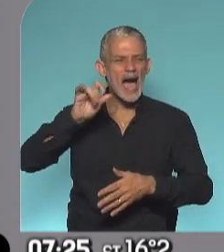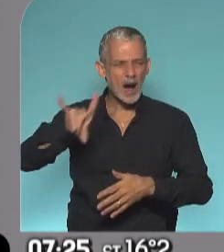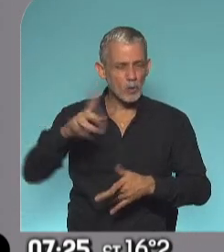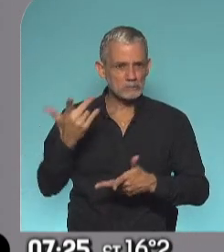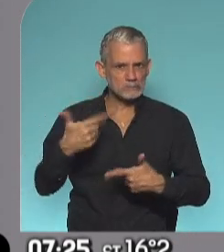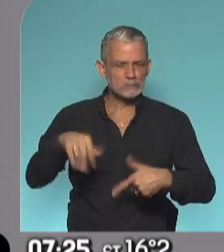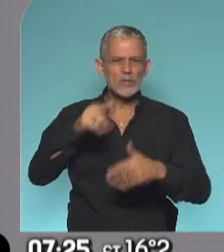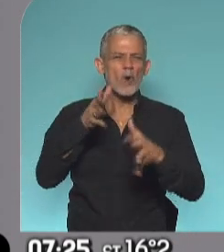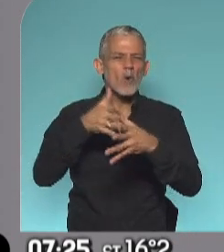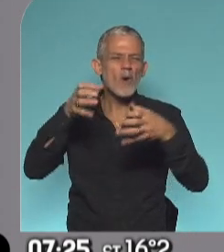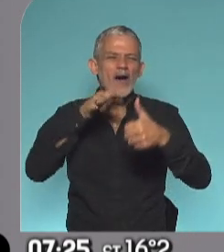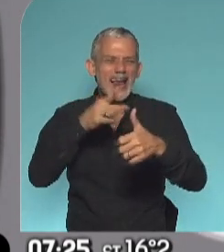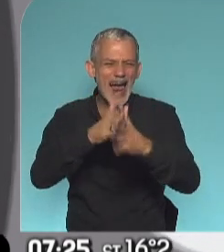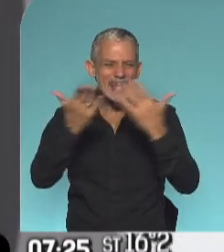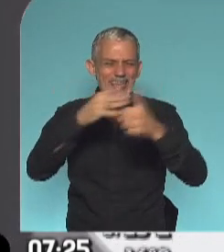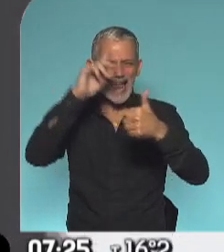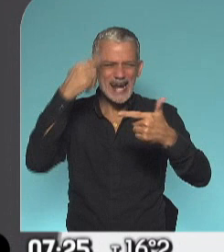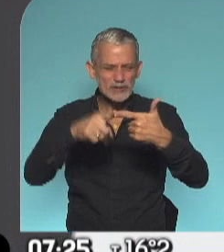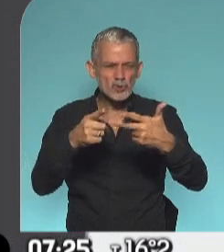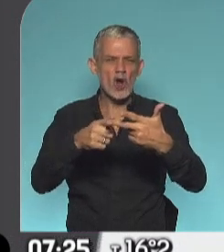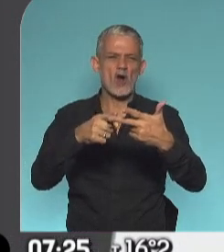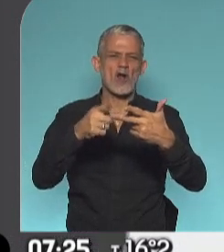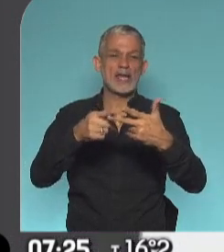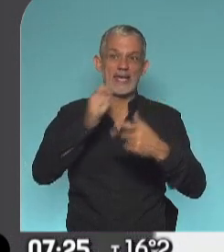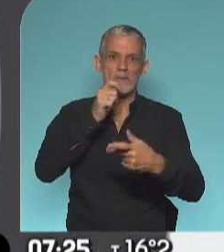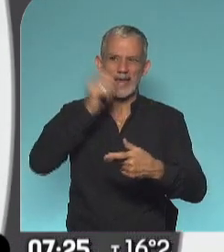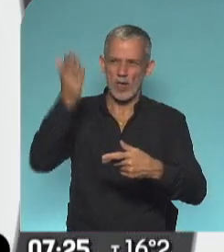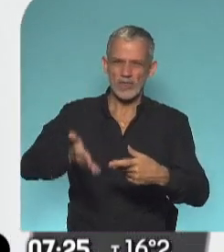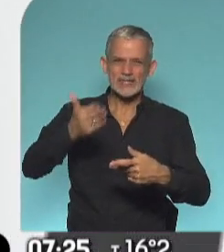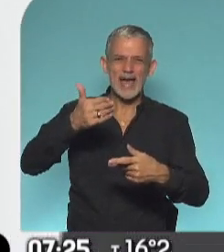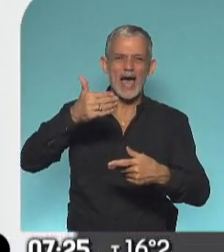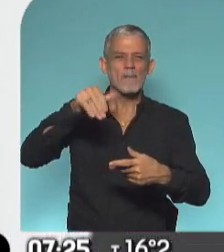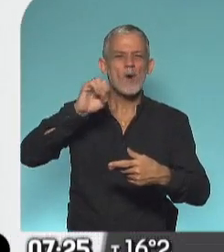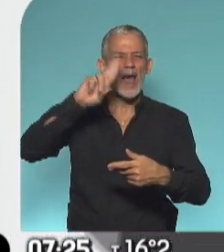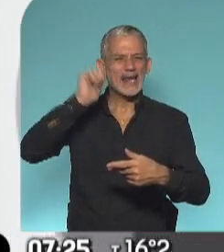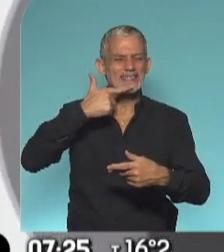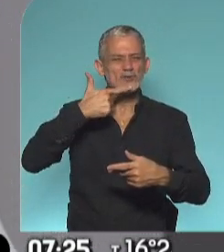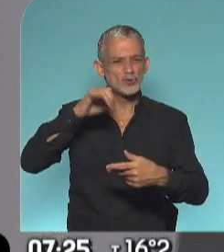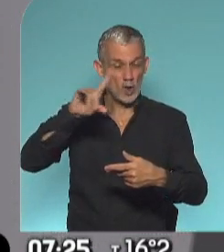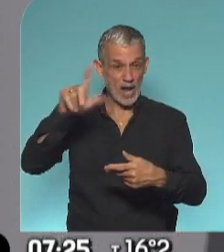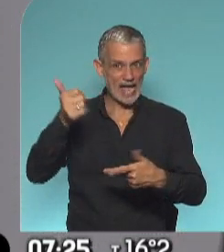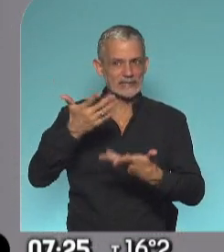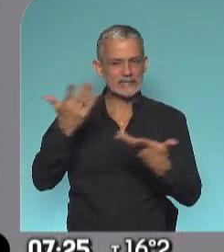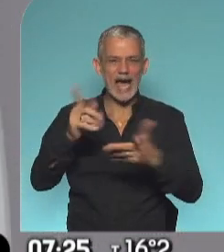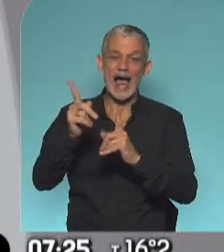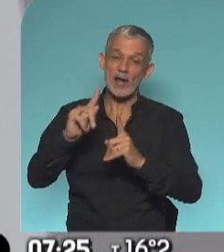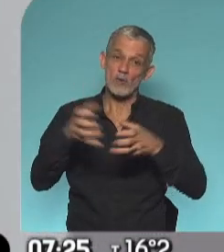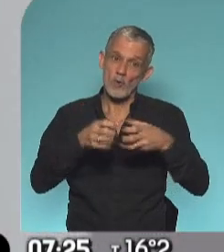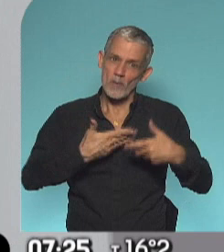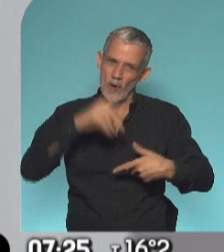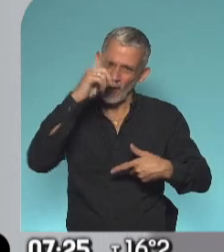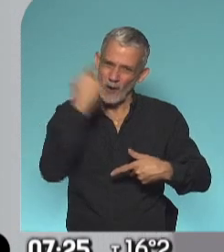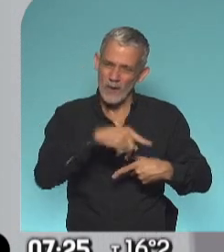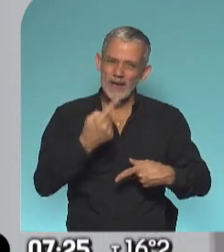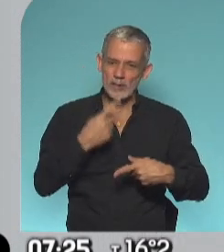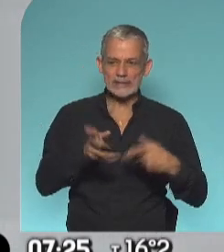hacia el grupo Clarín, hacia La Nación, hacia el periodista Morales Solá, por lo que se interpreta en algunos sectores del oficialismo fueron